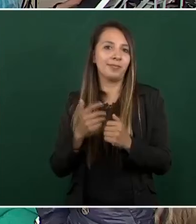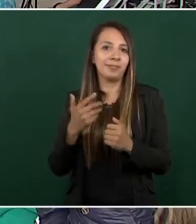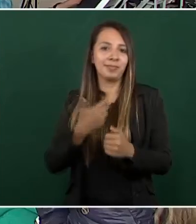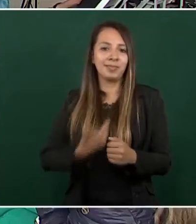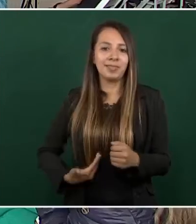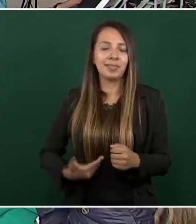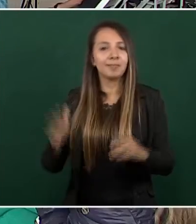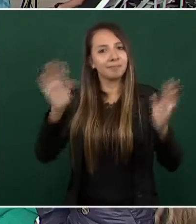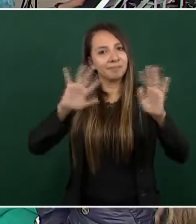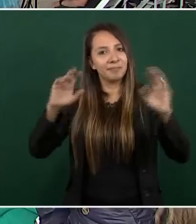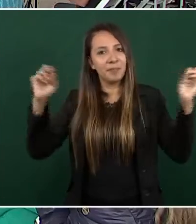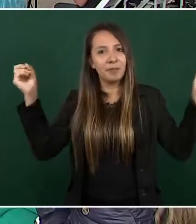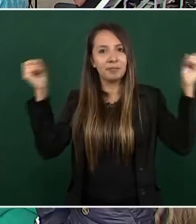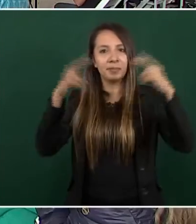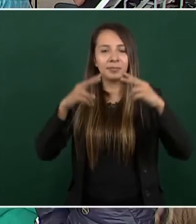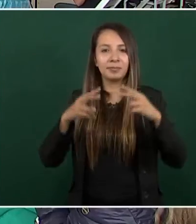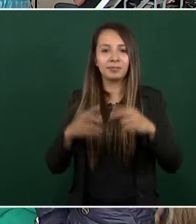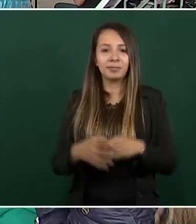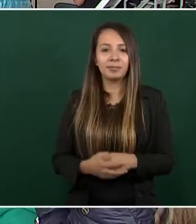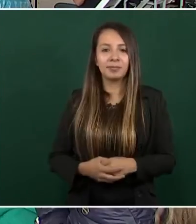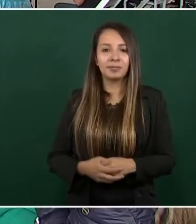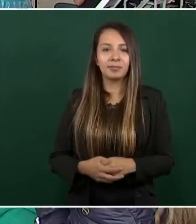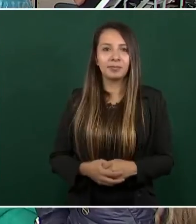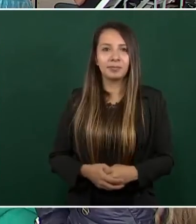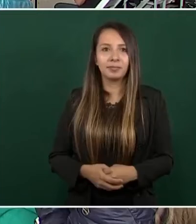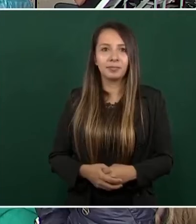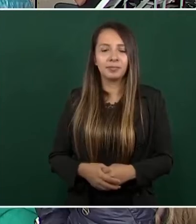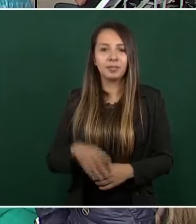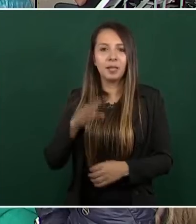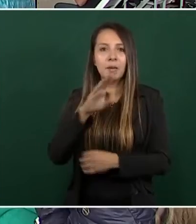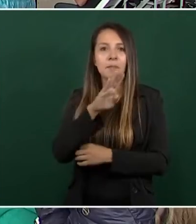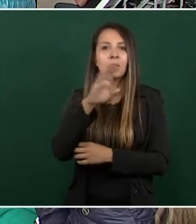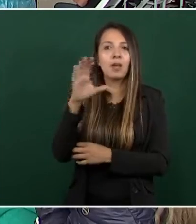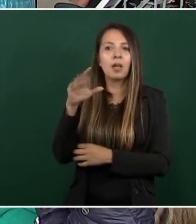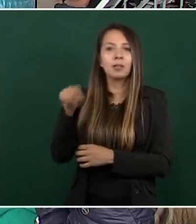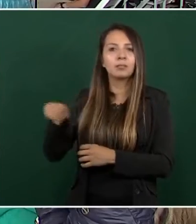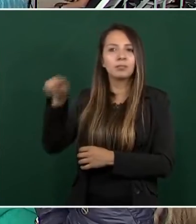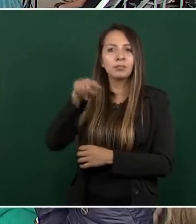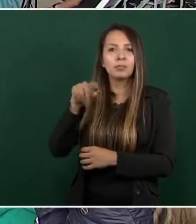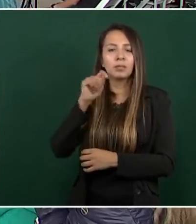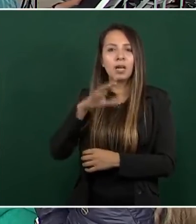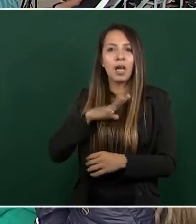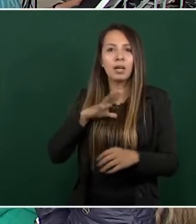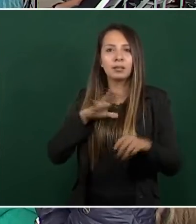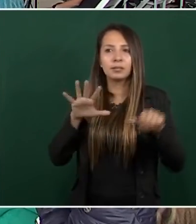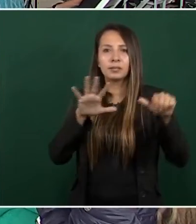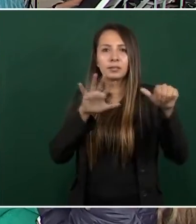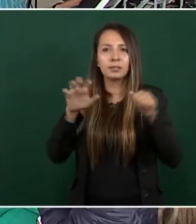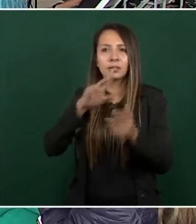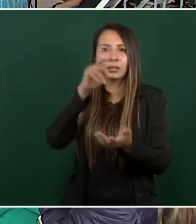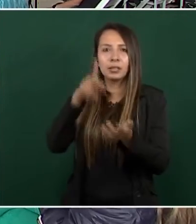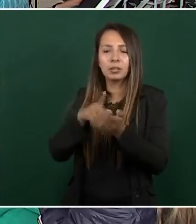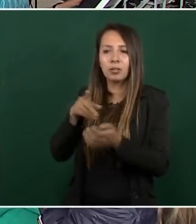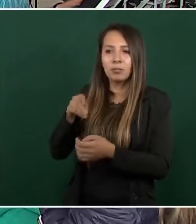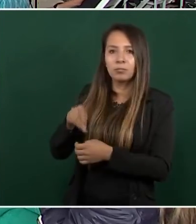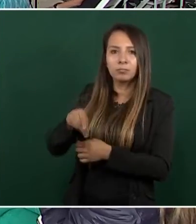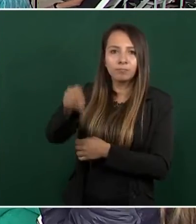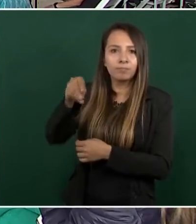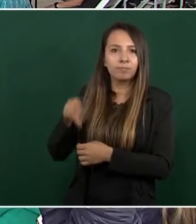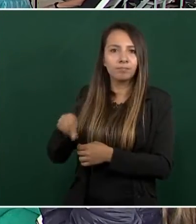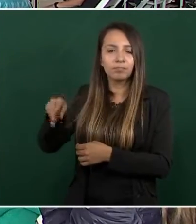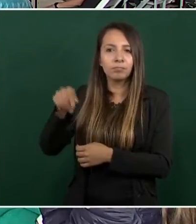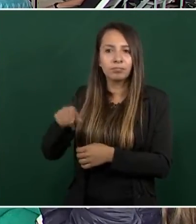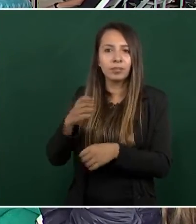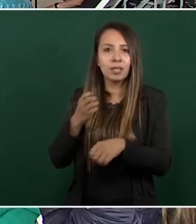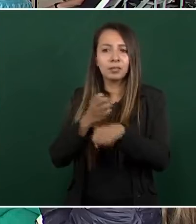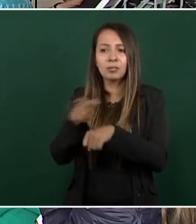Bueno, nos vemos. Baja California no está sembrando vida. Hay 600 kilos de semillas de plantas nativas del estado que se